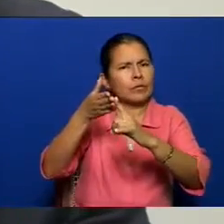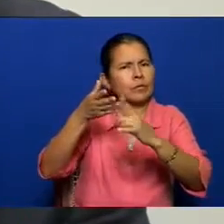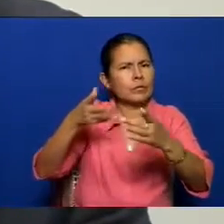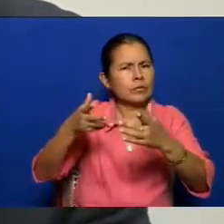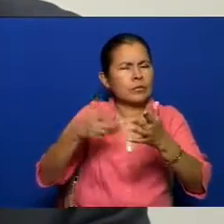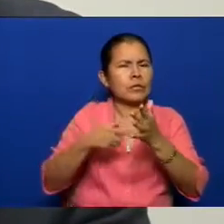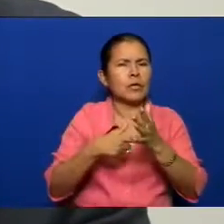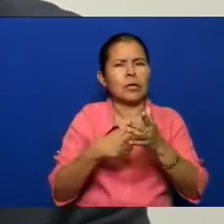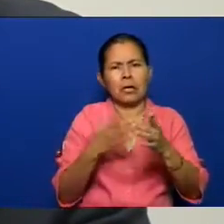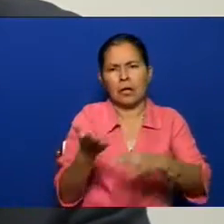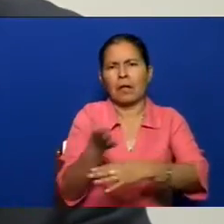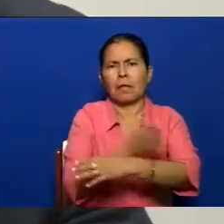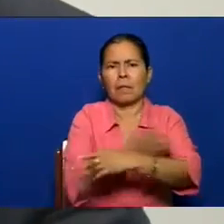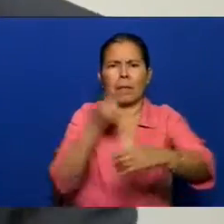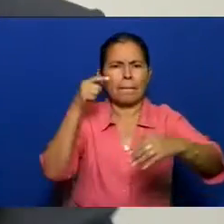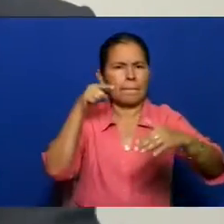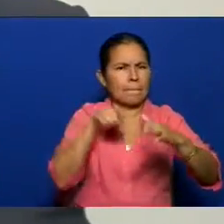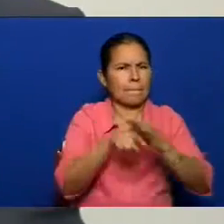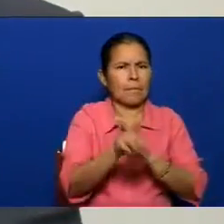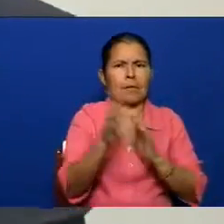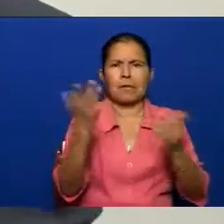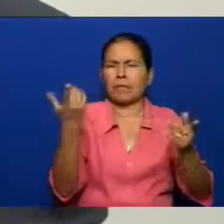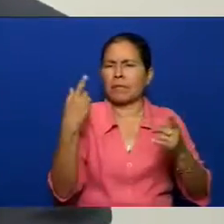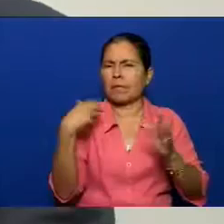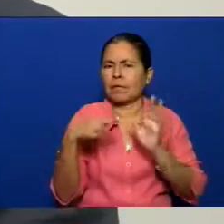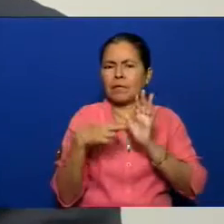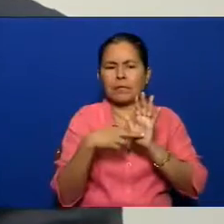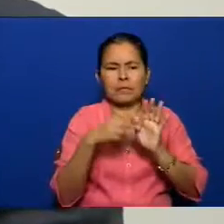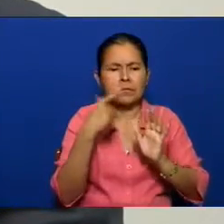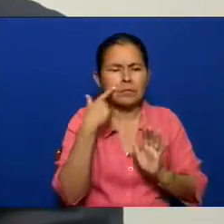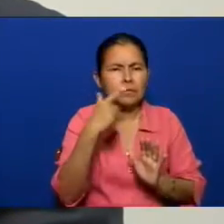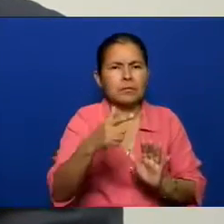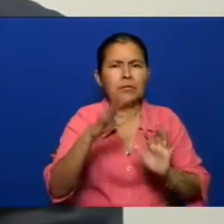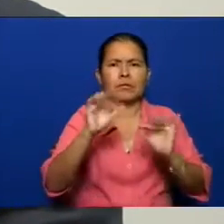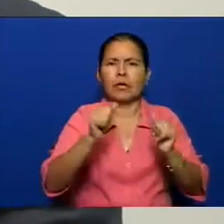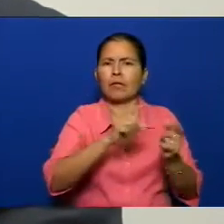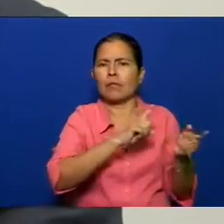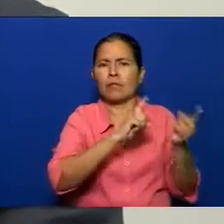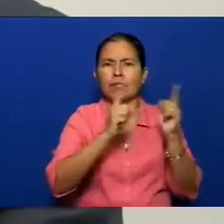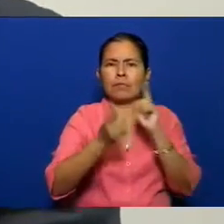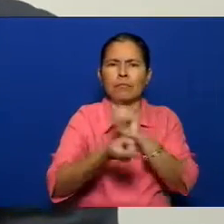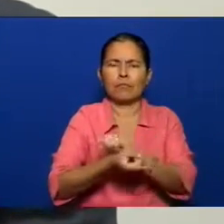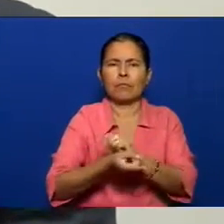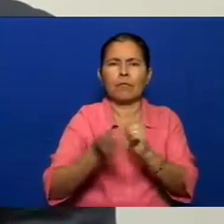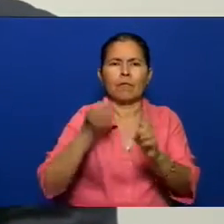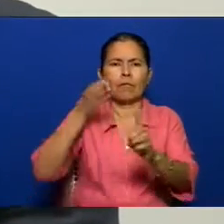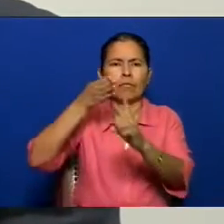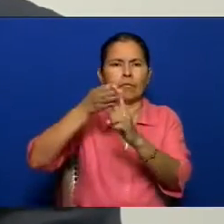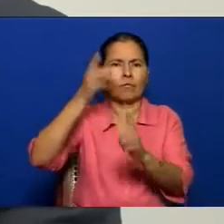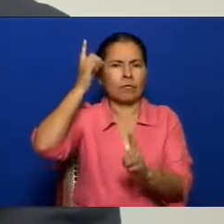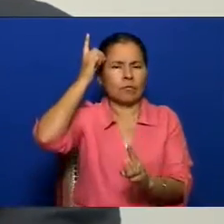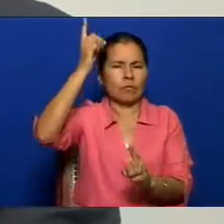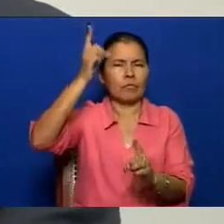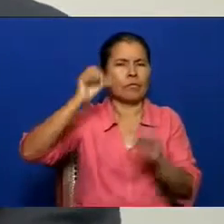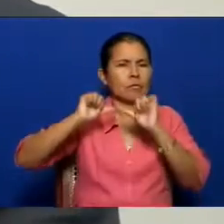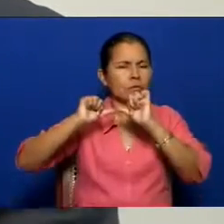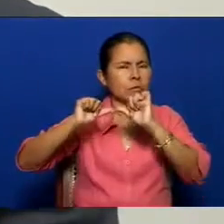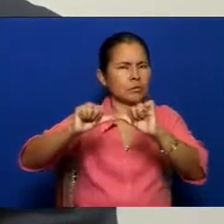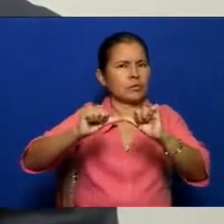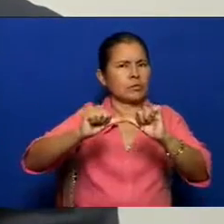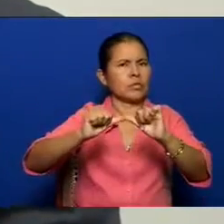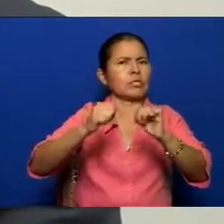metas, resultados y da paso a los Objetivos de Desarrollo Sostenible, en donde no solamente